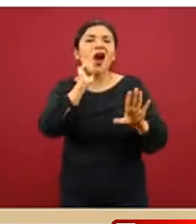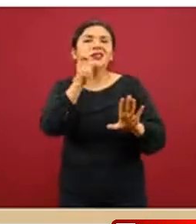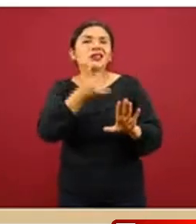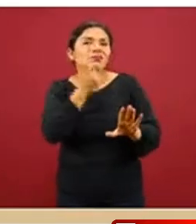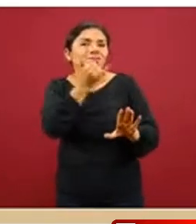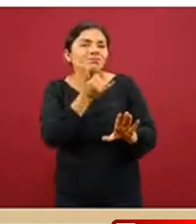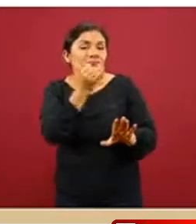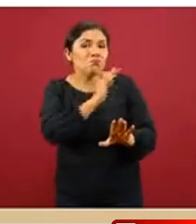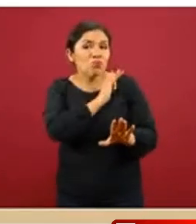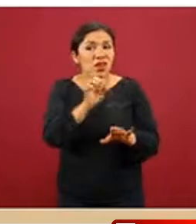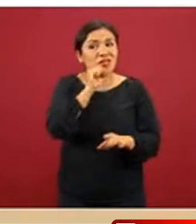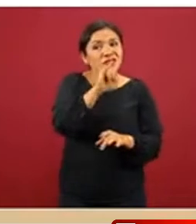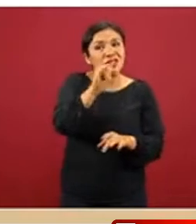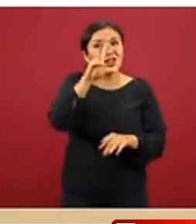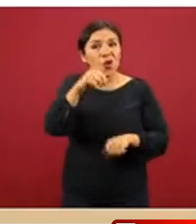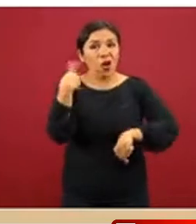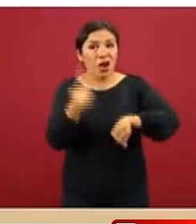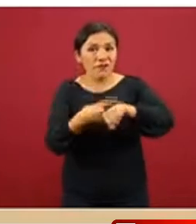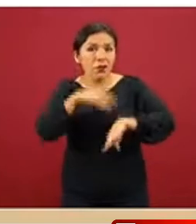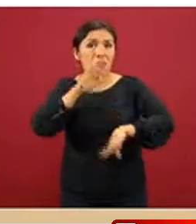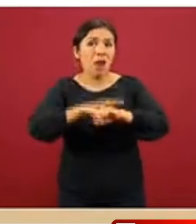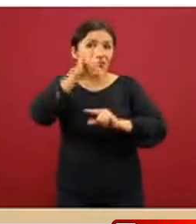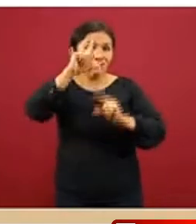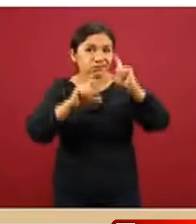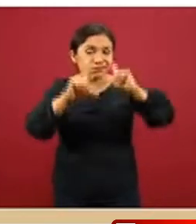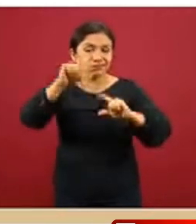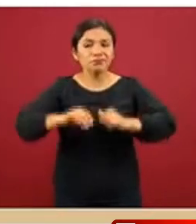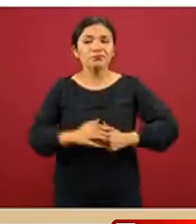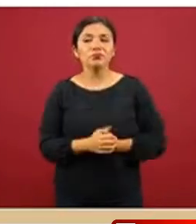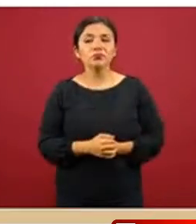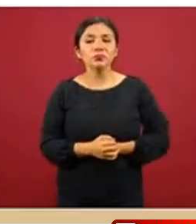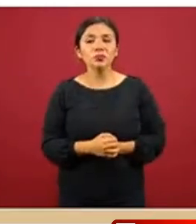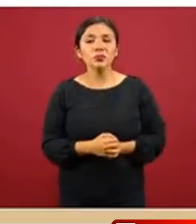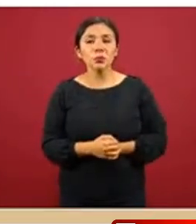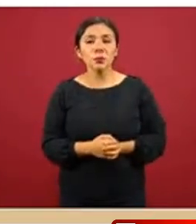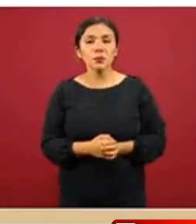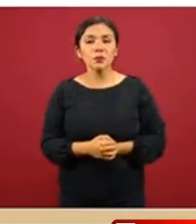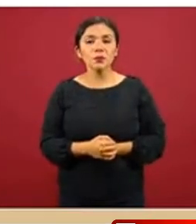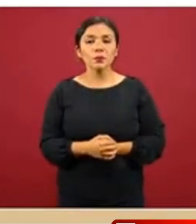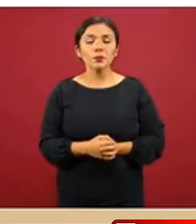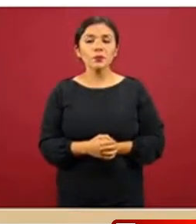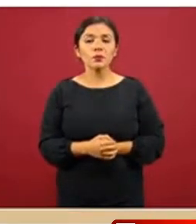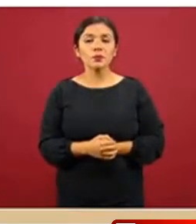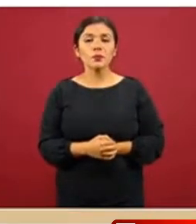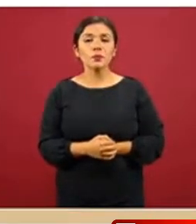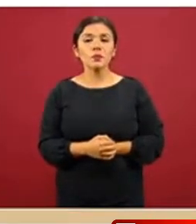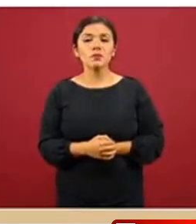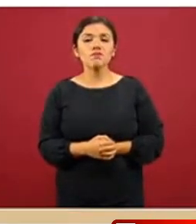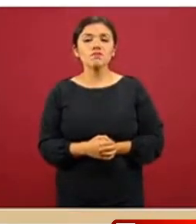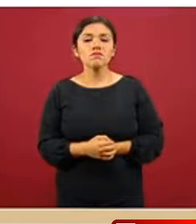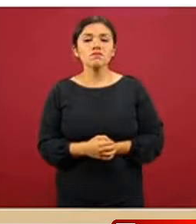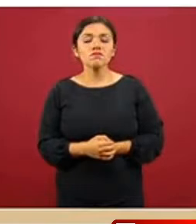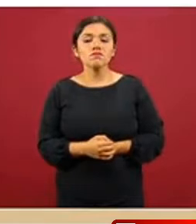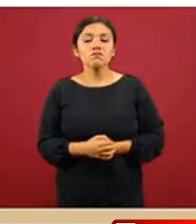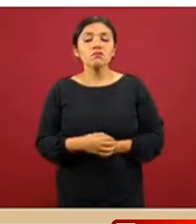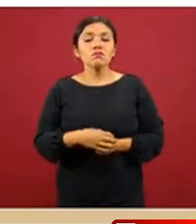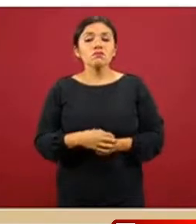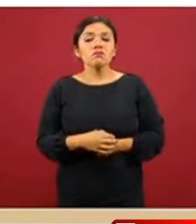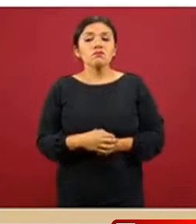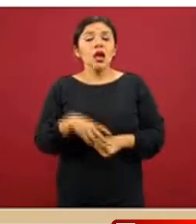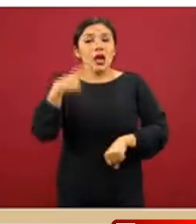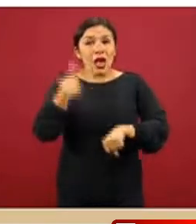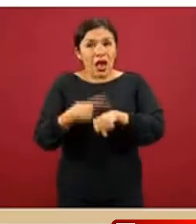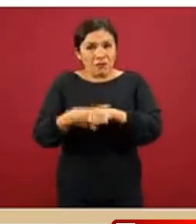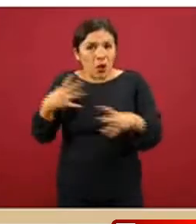de que pudiéramos tener todavía más casos. Veamos la siguiente diapositiva, que es la curva epidémica, similar a la